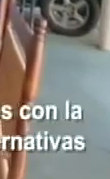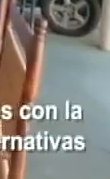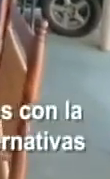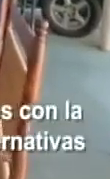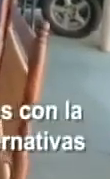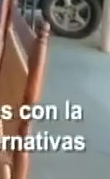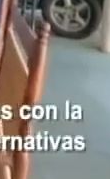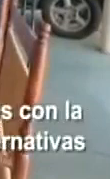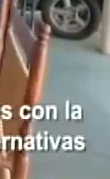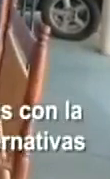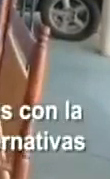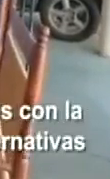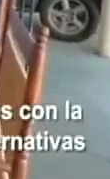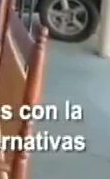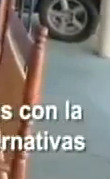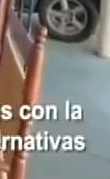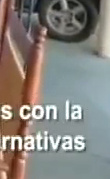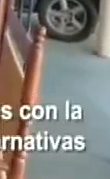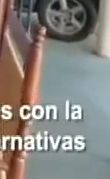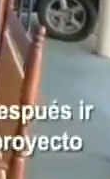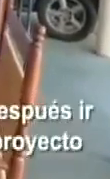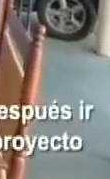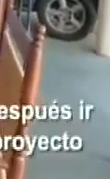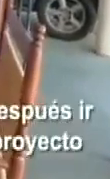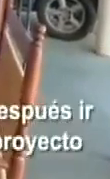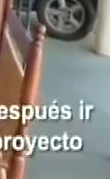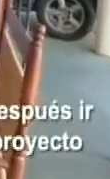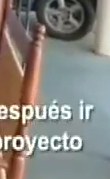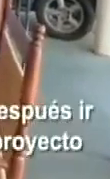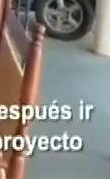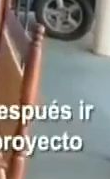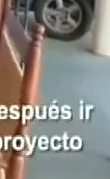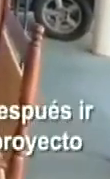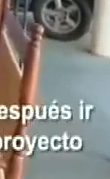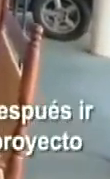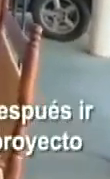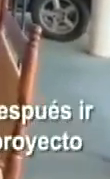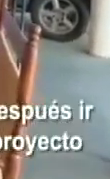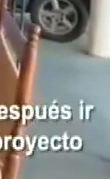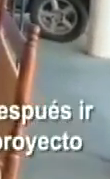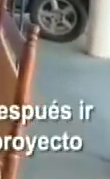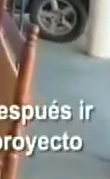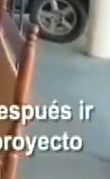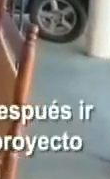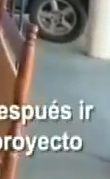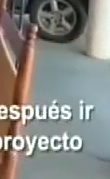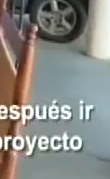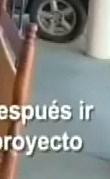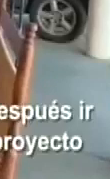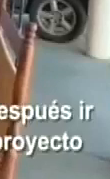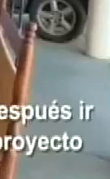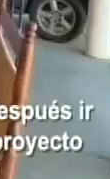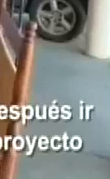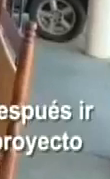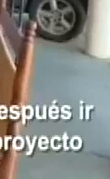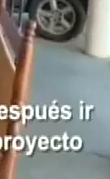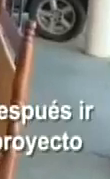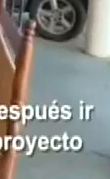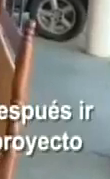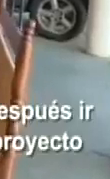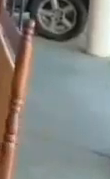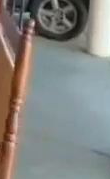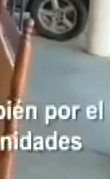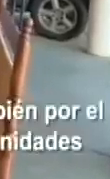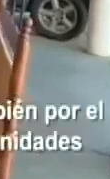reunimos con la Mesa Técnica de Agua para discutir las alternativas y una primera fase que vamos a hacer, y después ir a las siguientes fases hasta completar